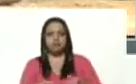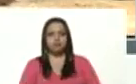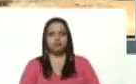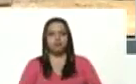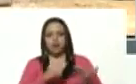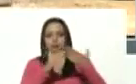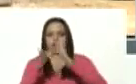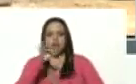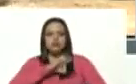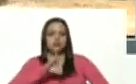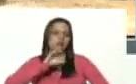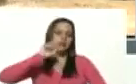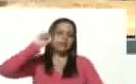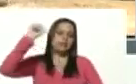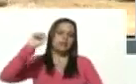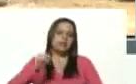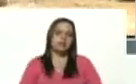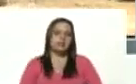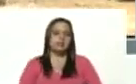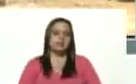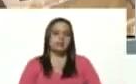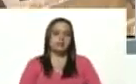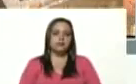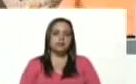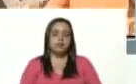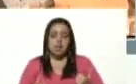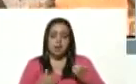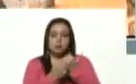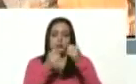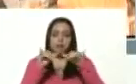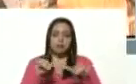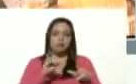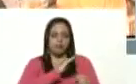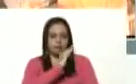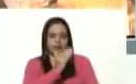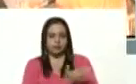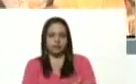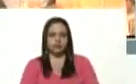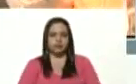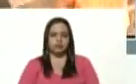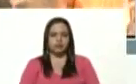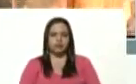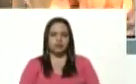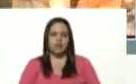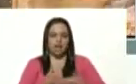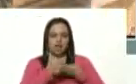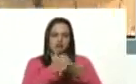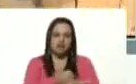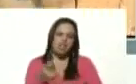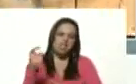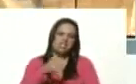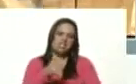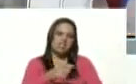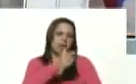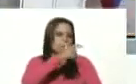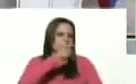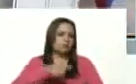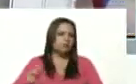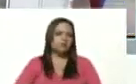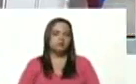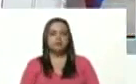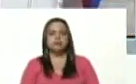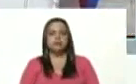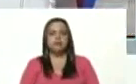comunera, socialista, sustentada, sustentable y poderosa, que satisfaga las necesidades de la gente,